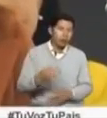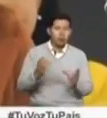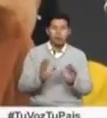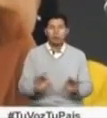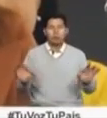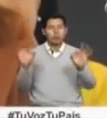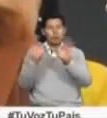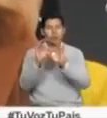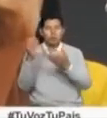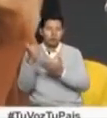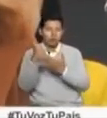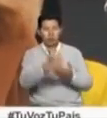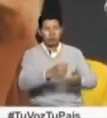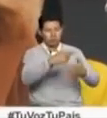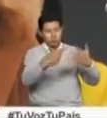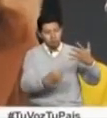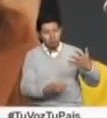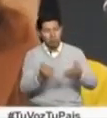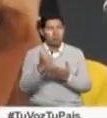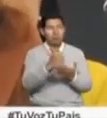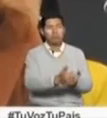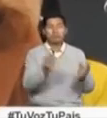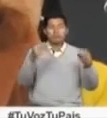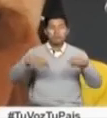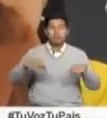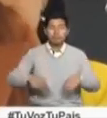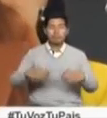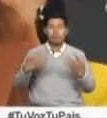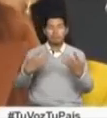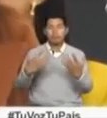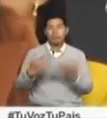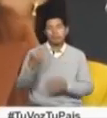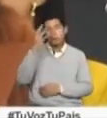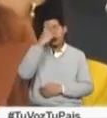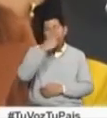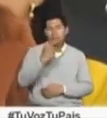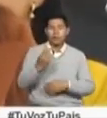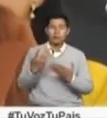cambio que está viviendo la patria. Estamos cambiando la historia